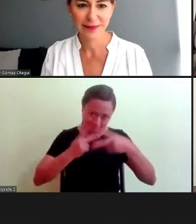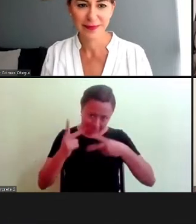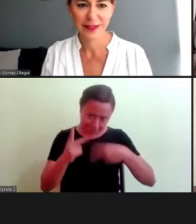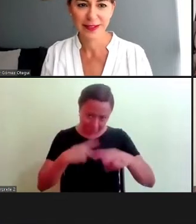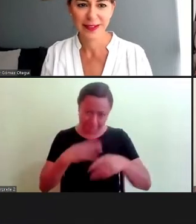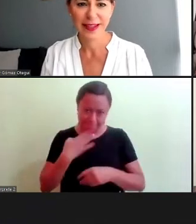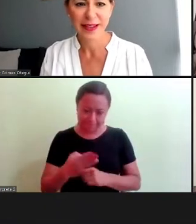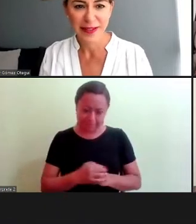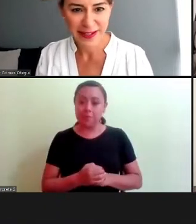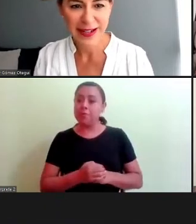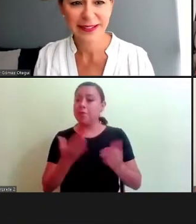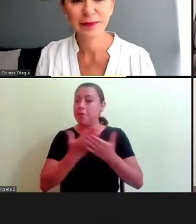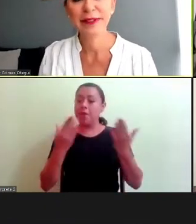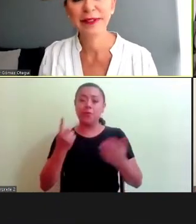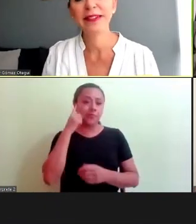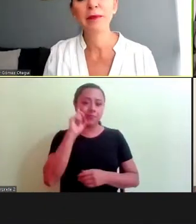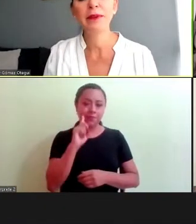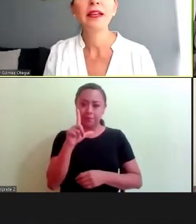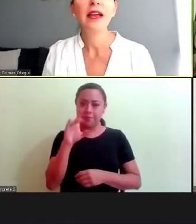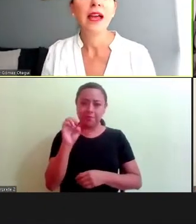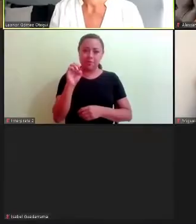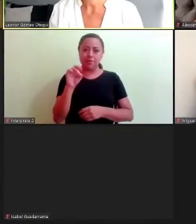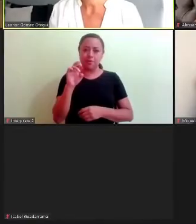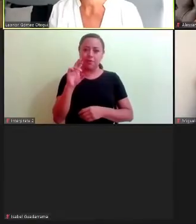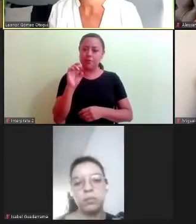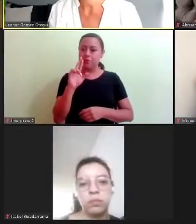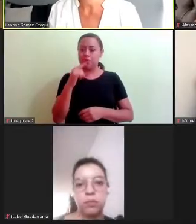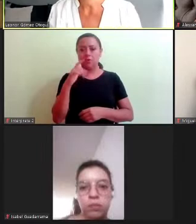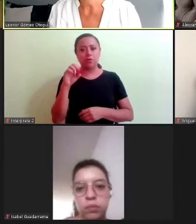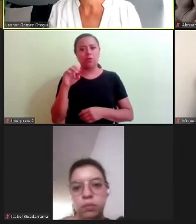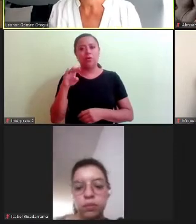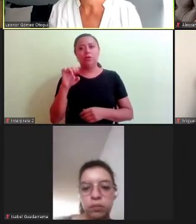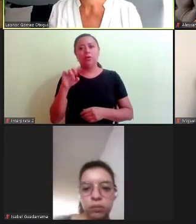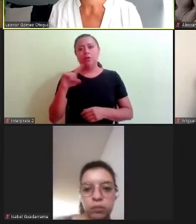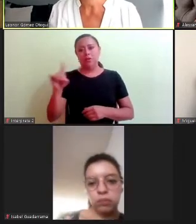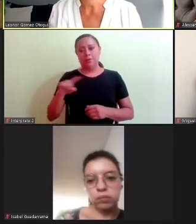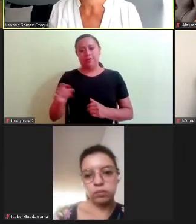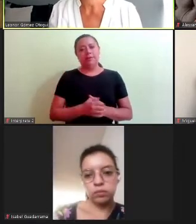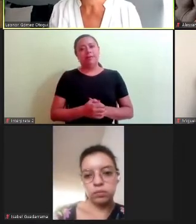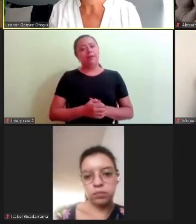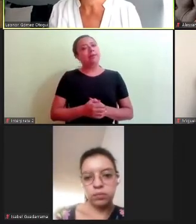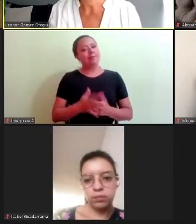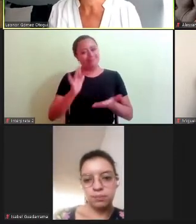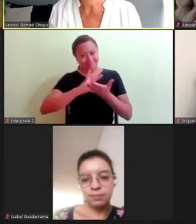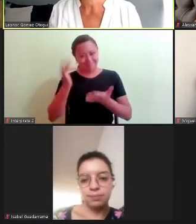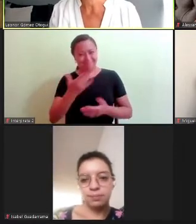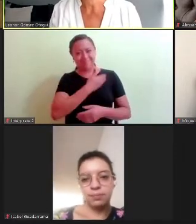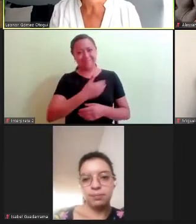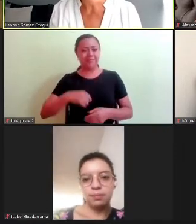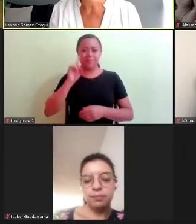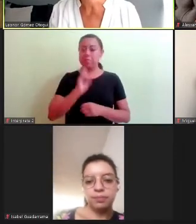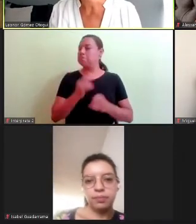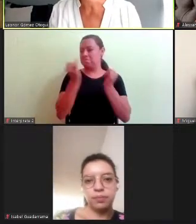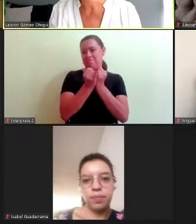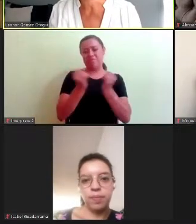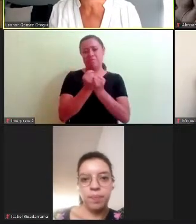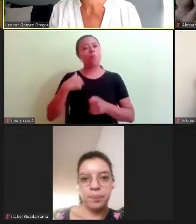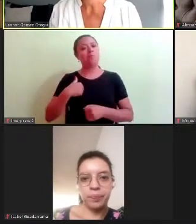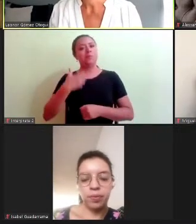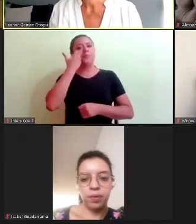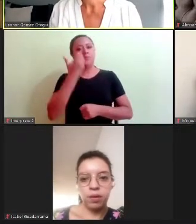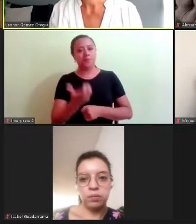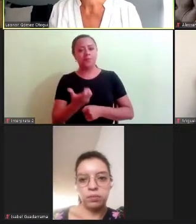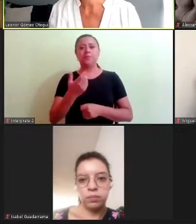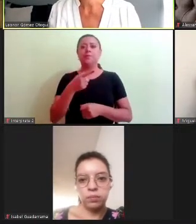Leonor Gómez Otegui. Adelante, diputada. Gracias, presidenta. Pues el mismo tenor que el diputado Miguel Ángel Macedo, darle la bienvenida, diputada